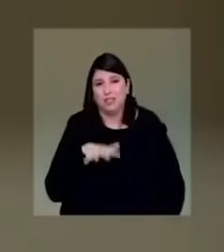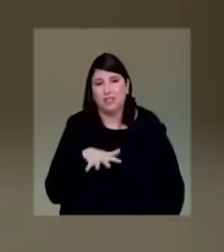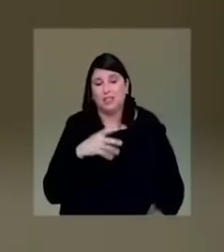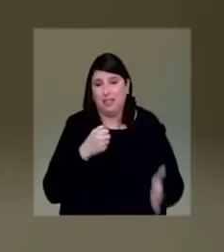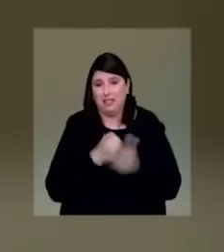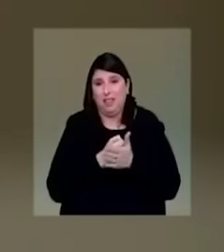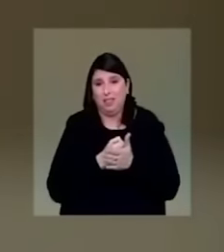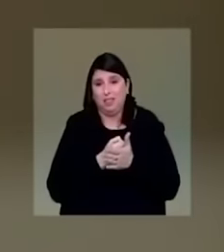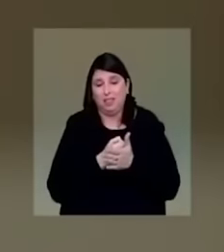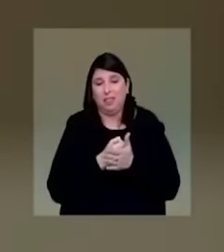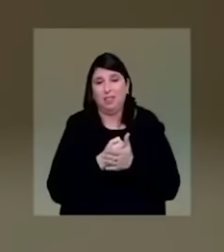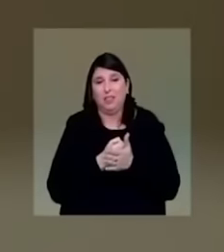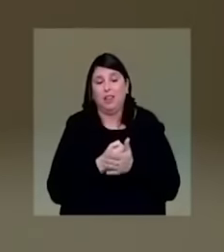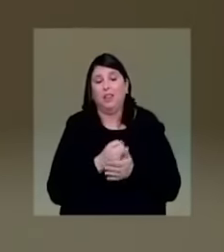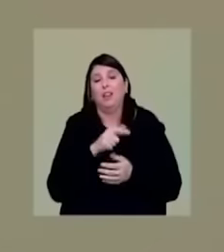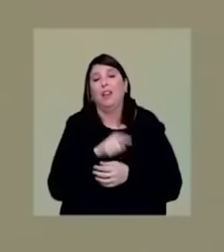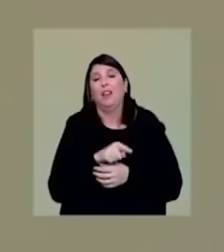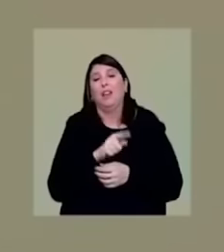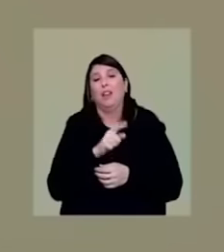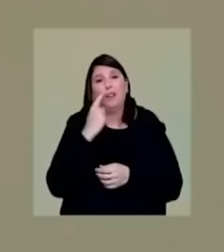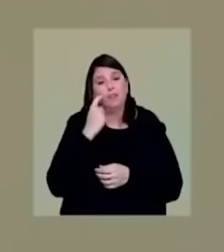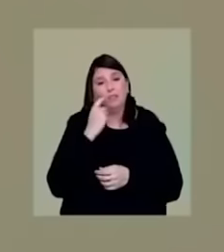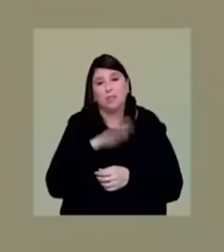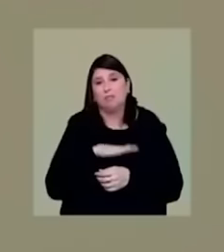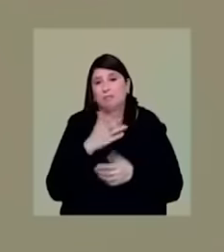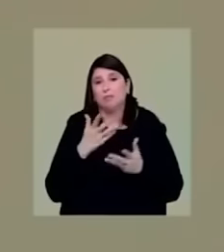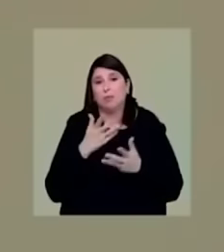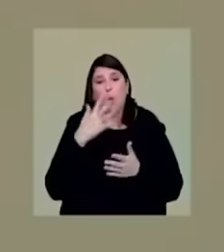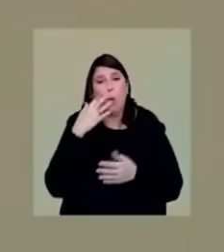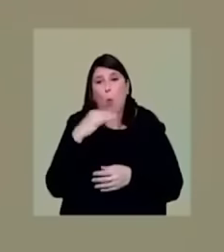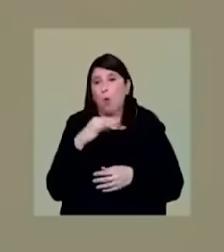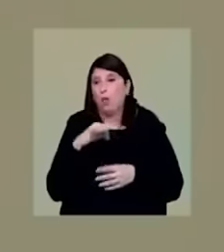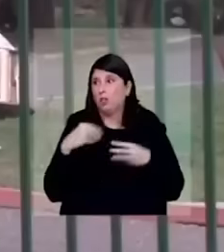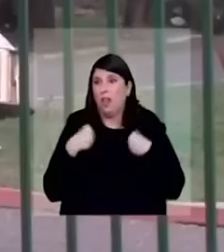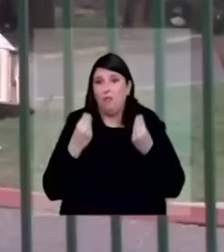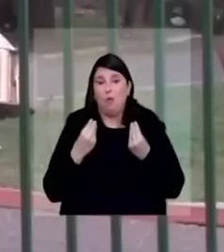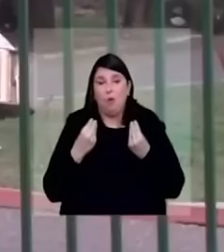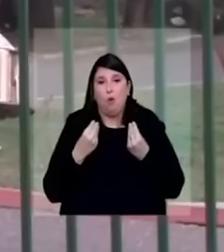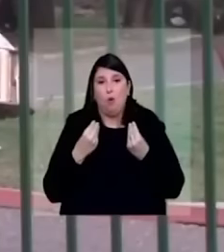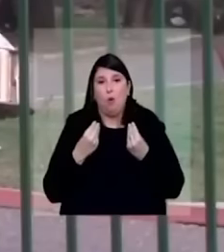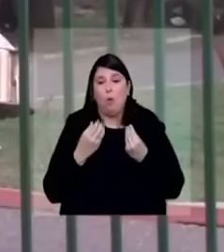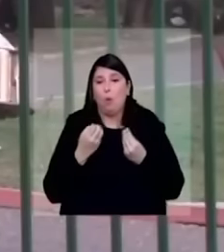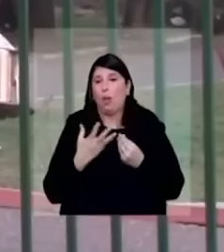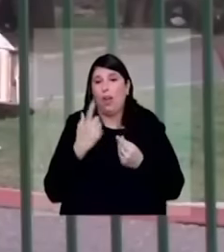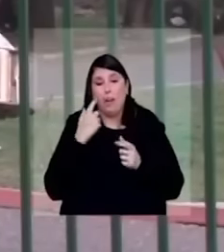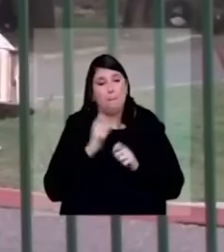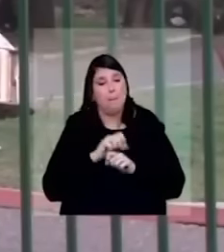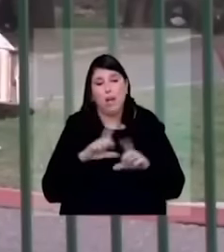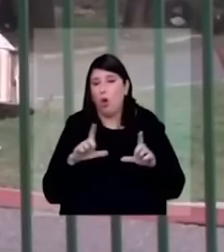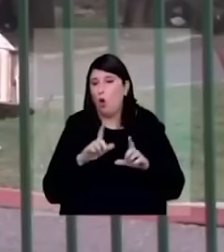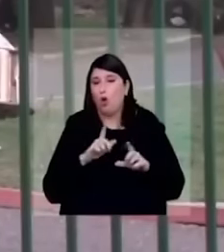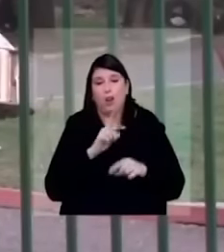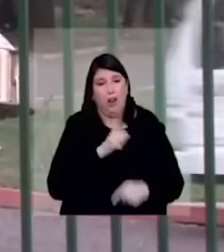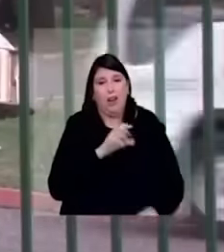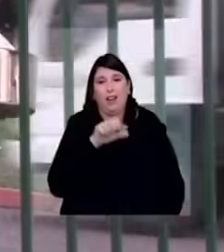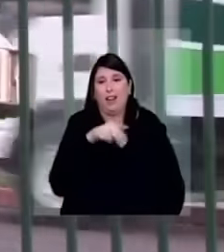accidente, del que terminó siendo el único sobreviviente, no había muchas esperanzas. Era el más crítico de toda la familia, era Genaro. Tuvimos la